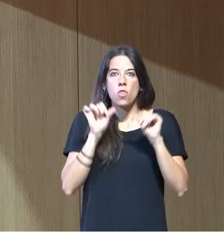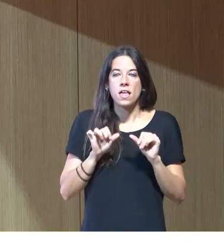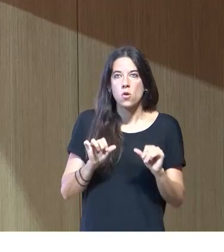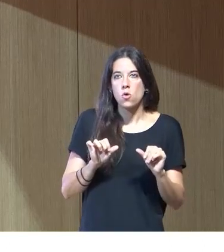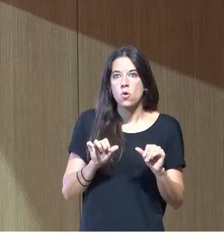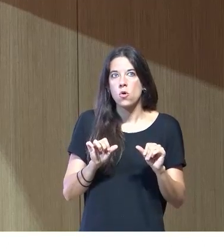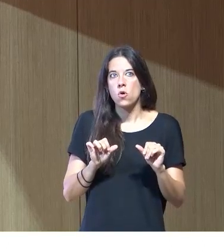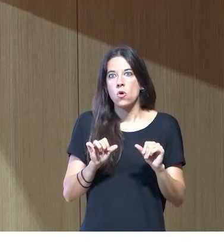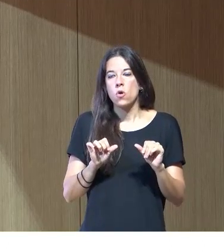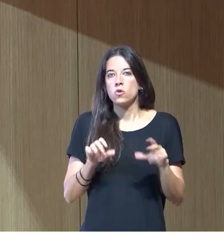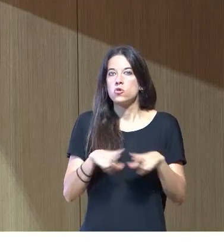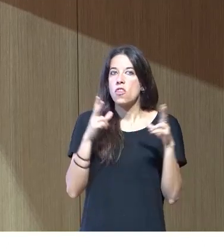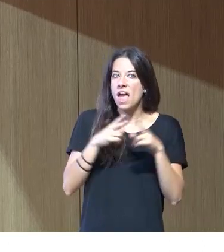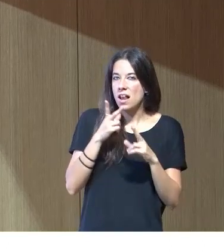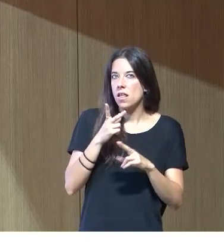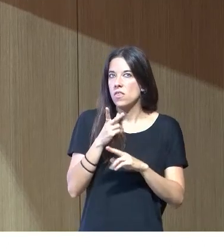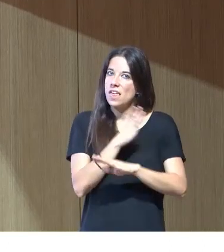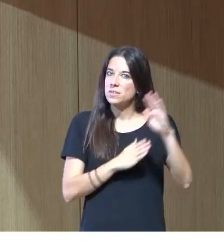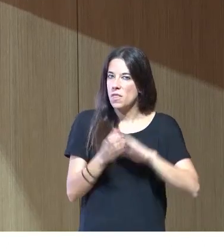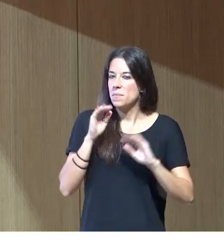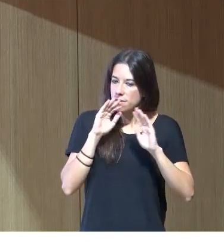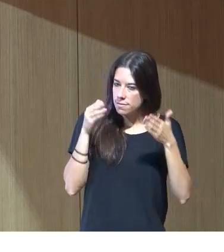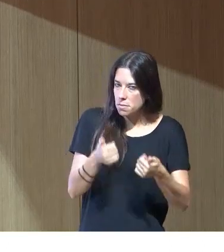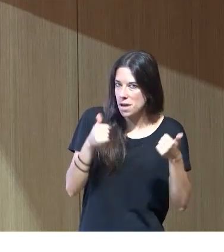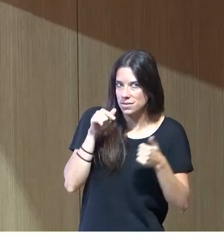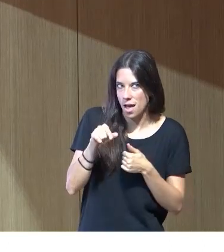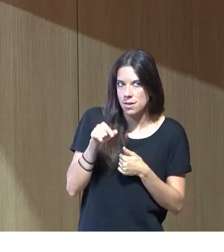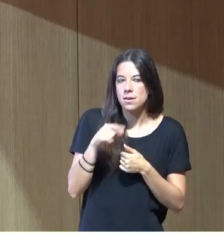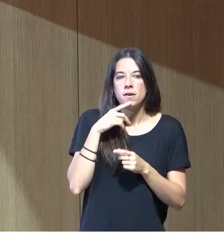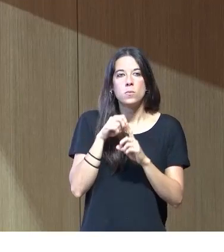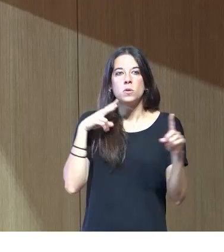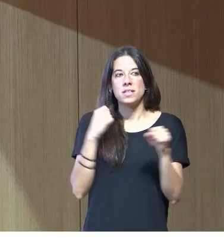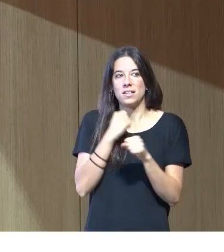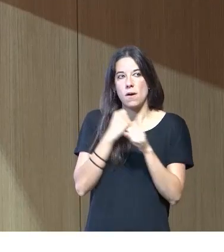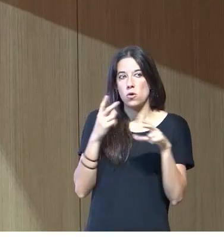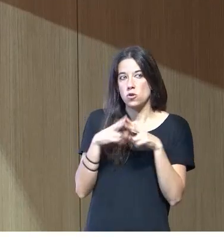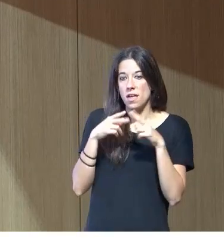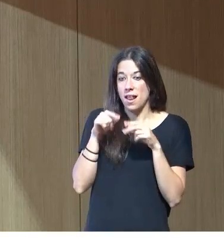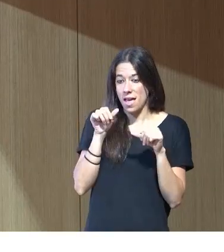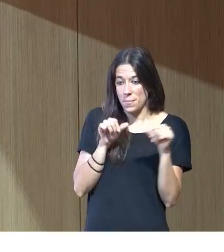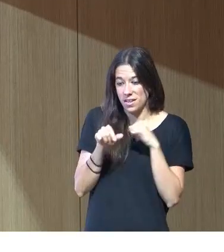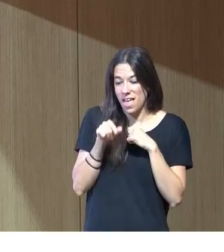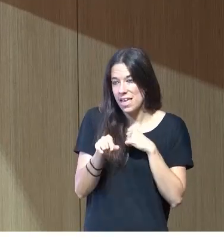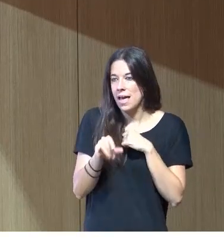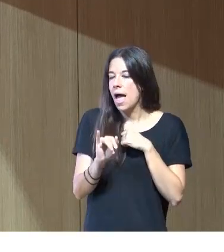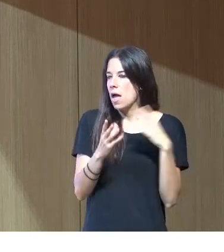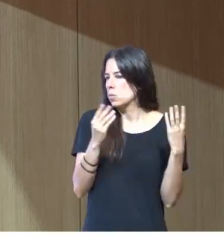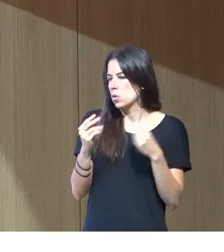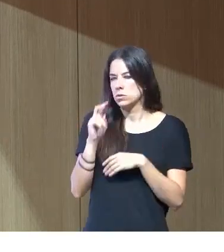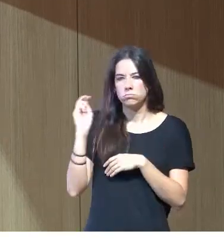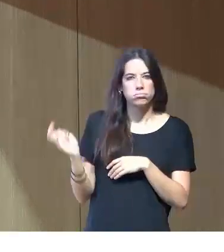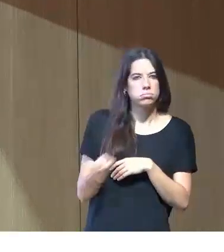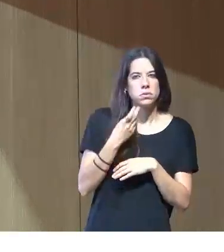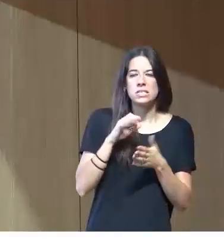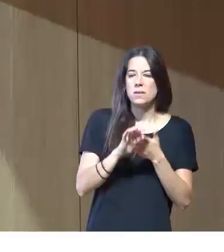social de la discapacidad Y desde ahí desde el trabajo social yo creo que hay un montón No solamente es de